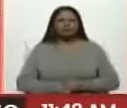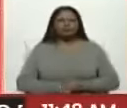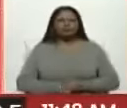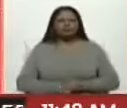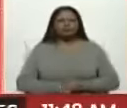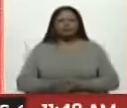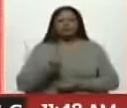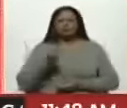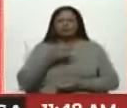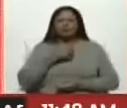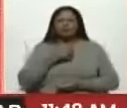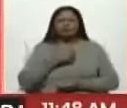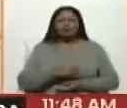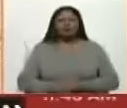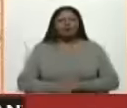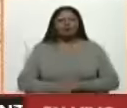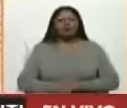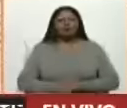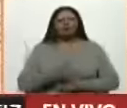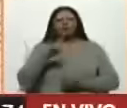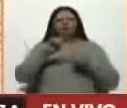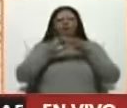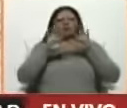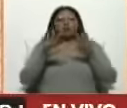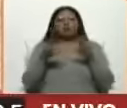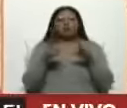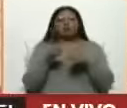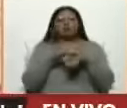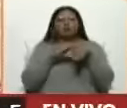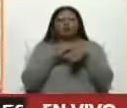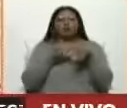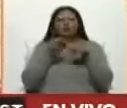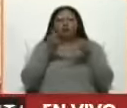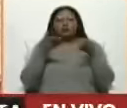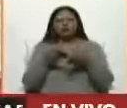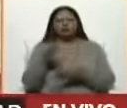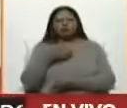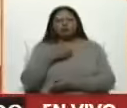No es así. Voy a hacer 1 por 10 del ministerio de la gobernación. Eso no es así.